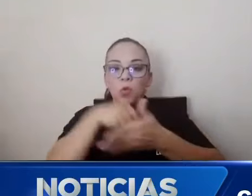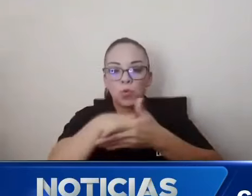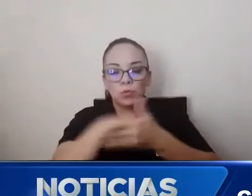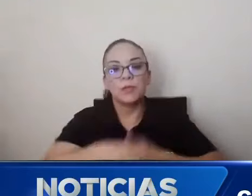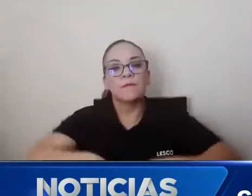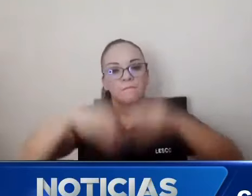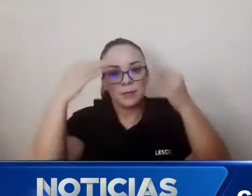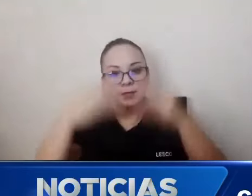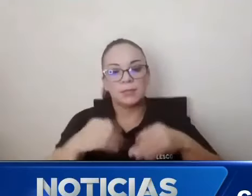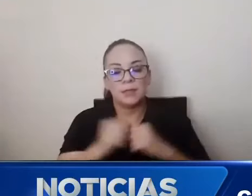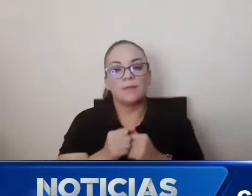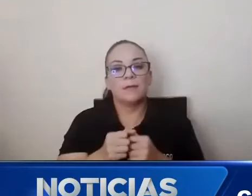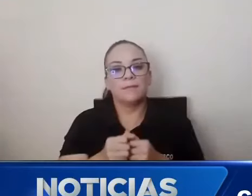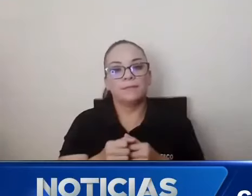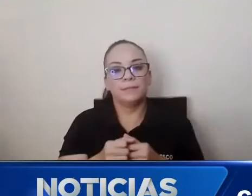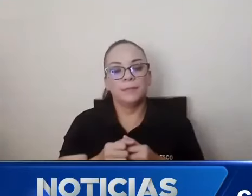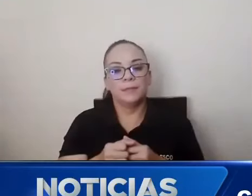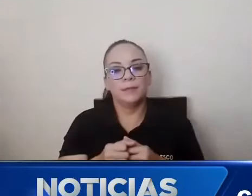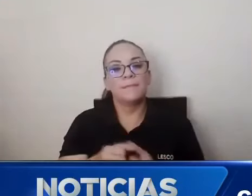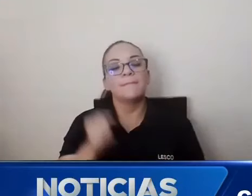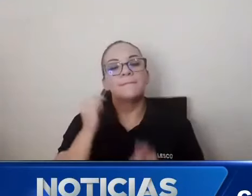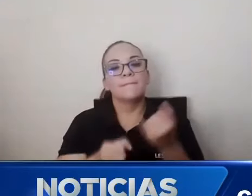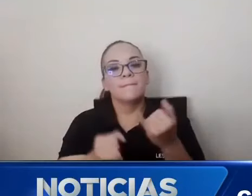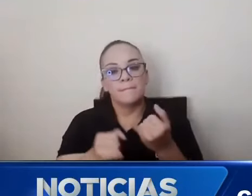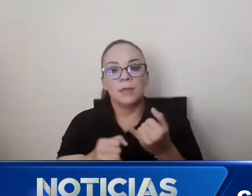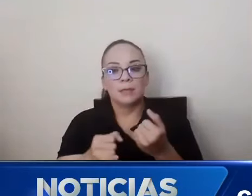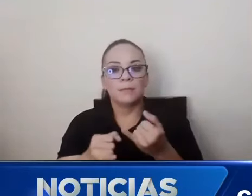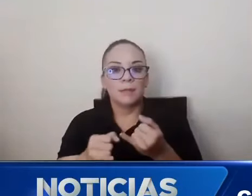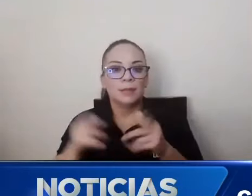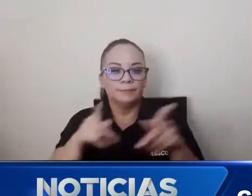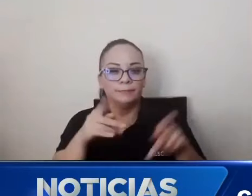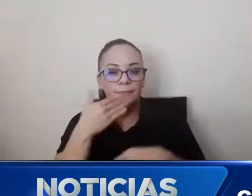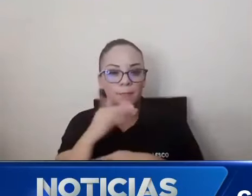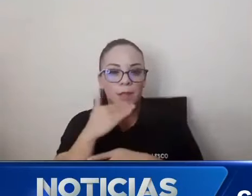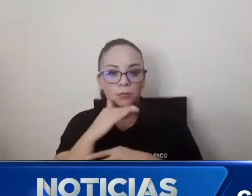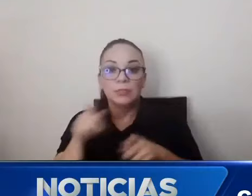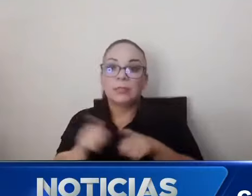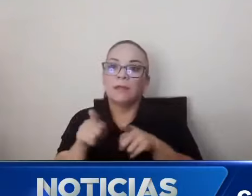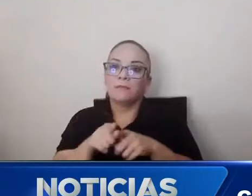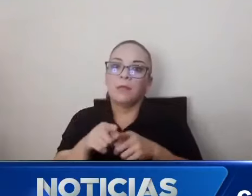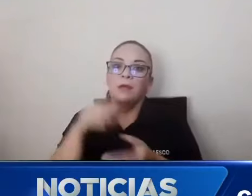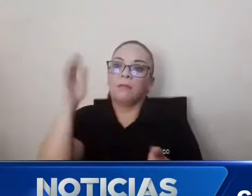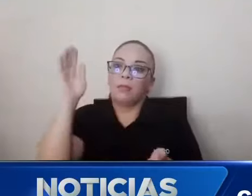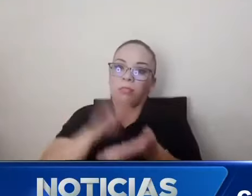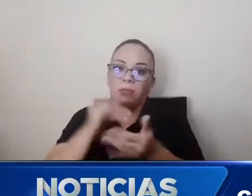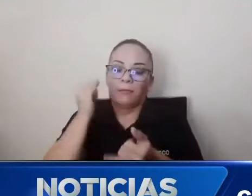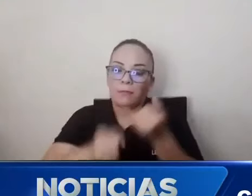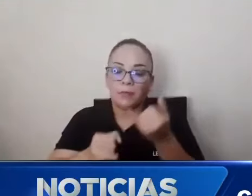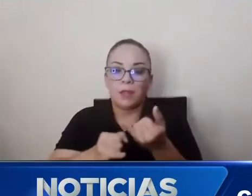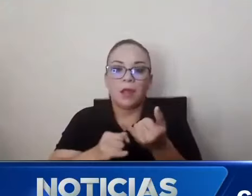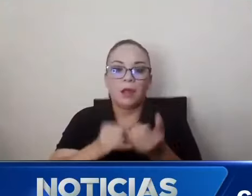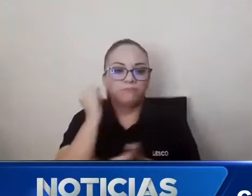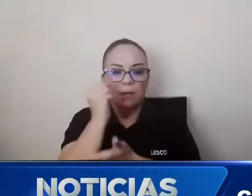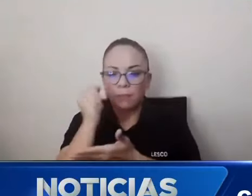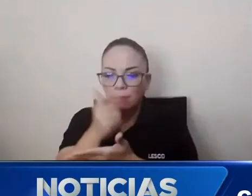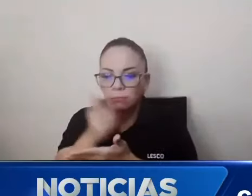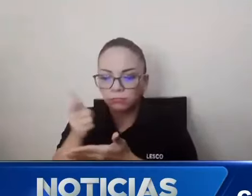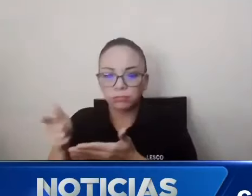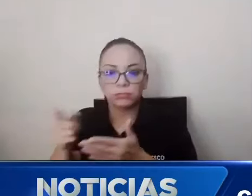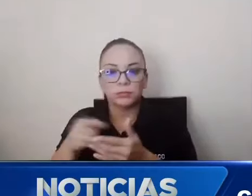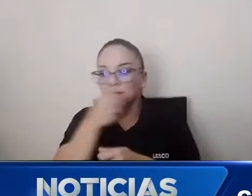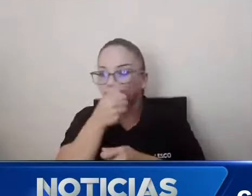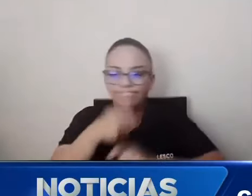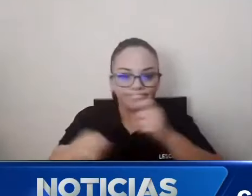AMPA, contra la criminalidad, pero sobre todo contra el sicariato y el homicidio. Desde el Poder Judicial, obviamente